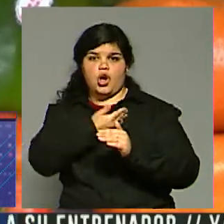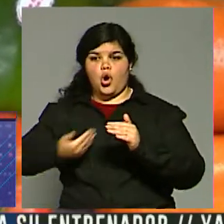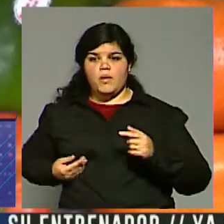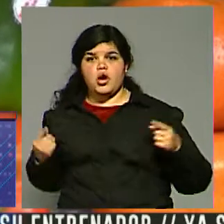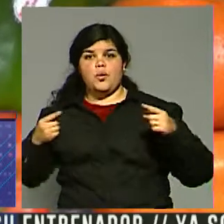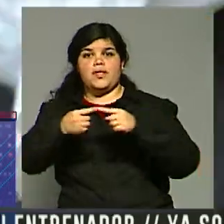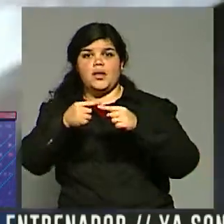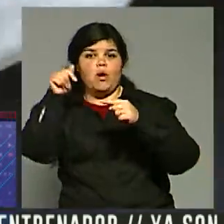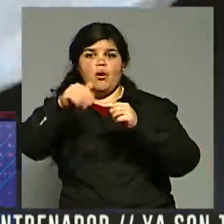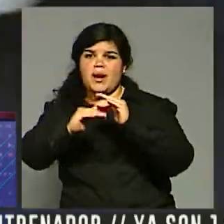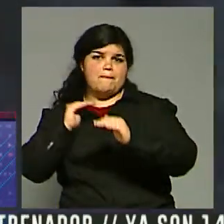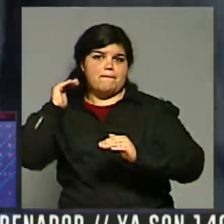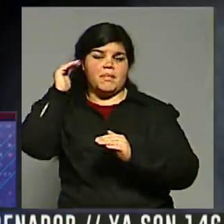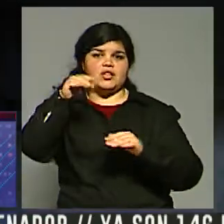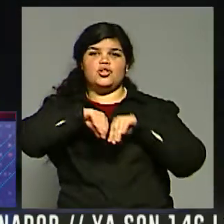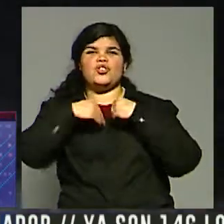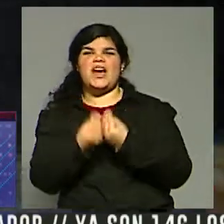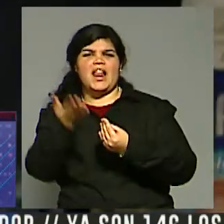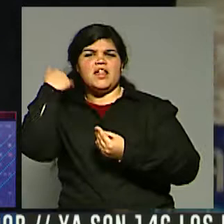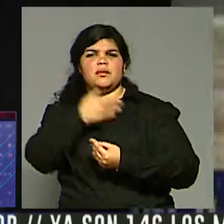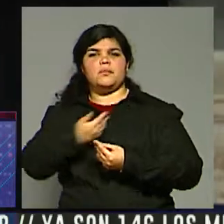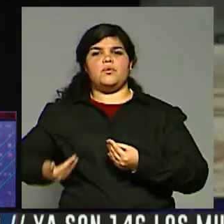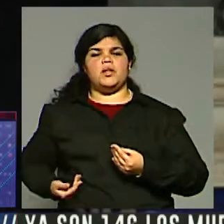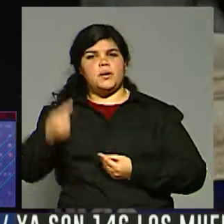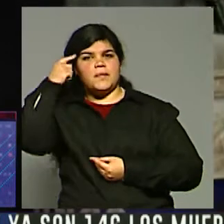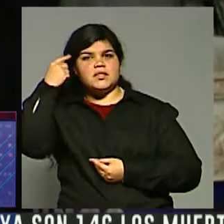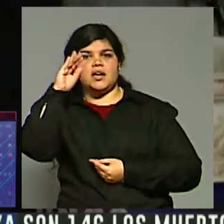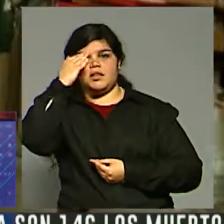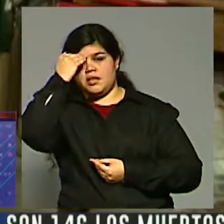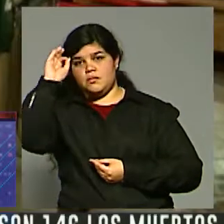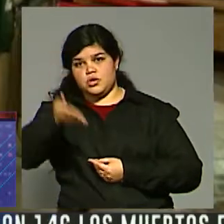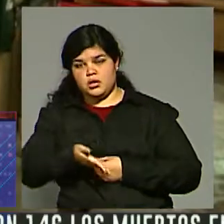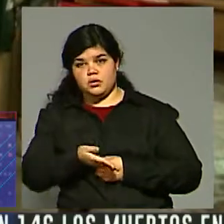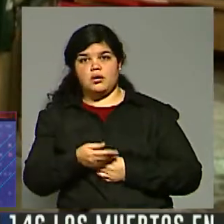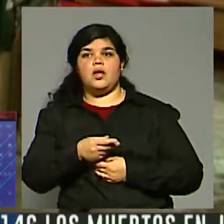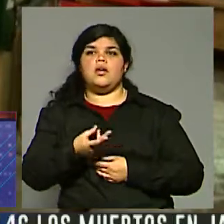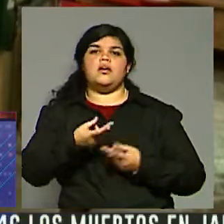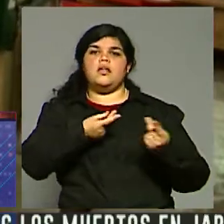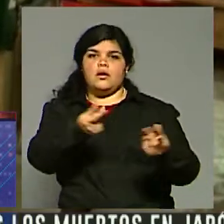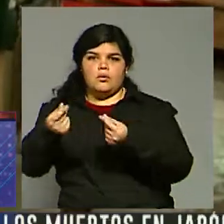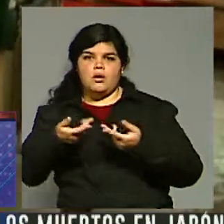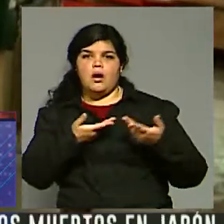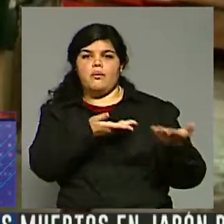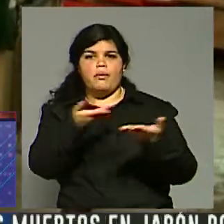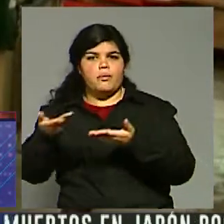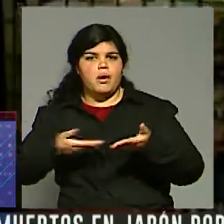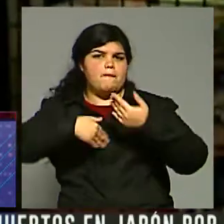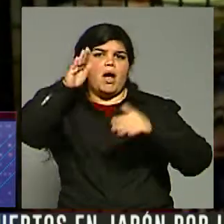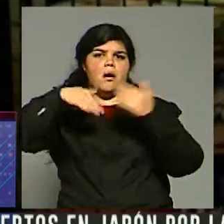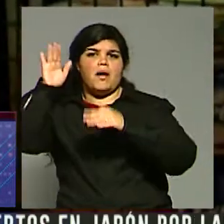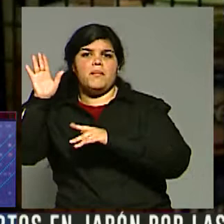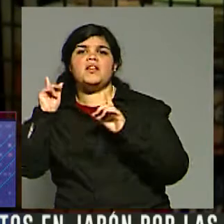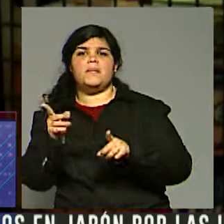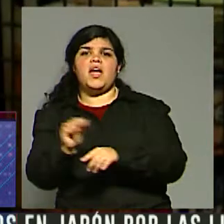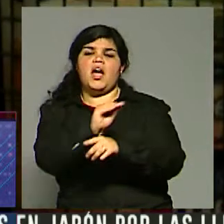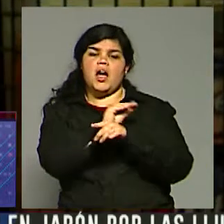todo el año, que recordemos que era del 15%. El tarifacio en los servicios públicos y el costo de los alimentos, que en algunos casos